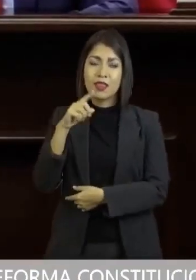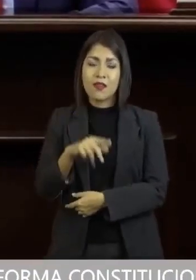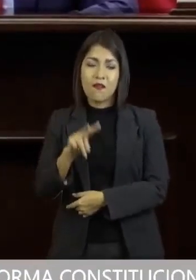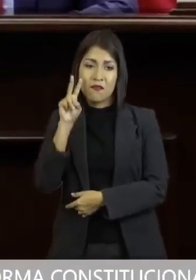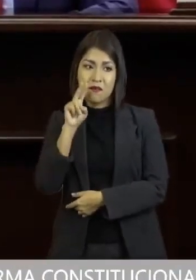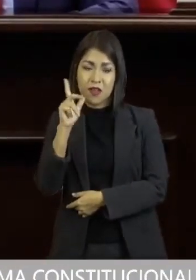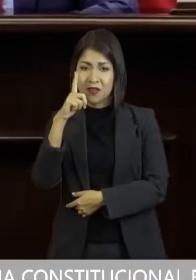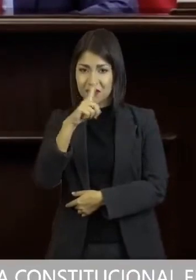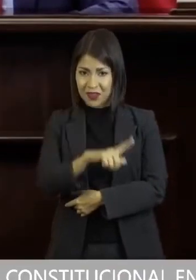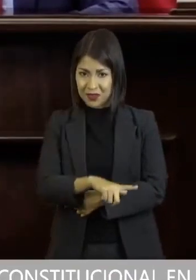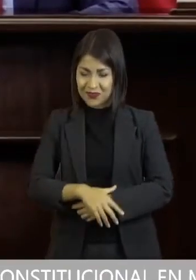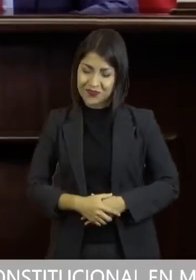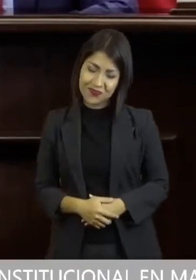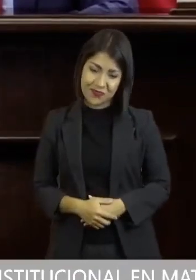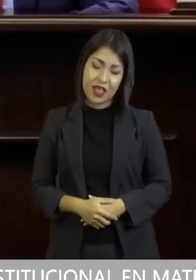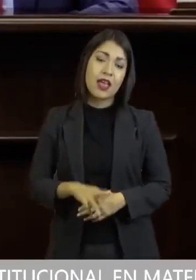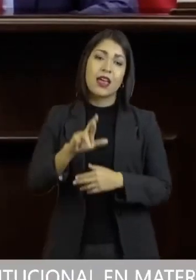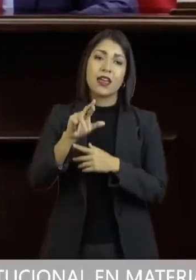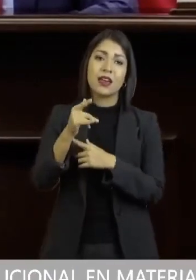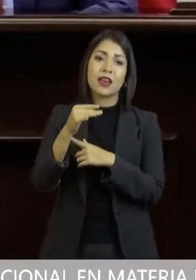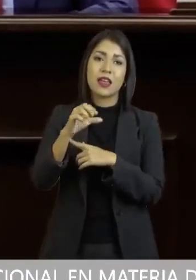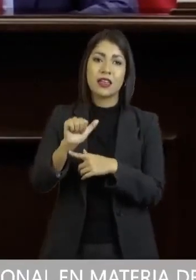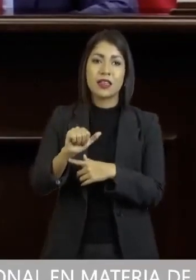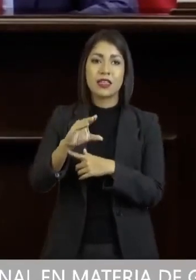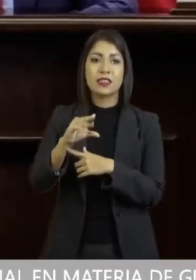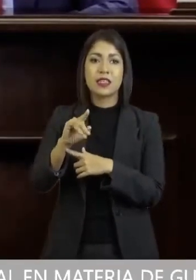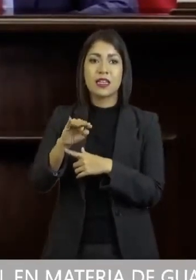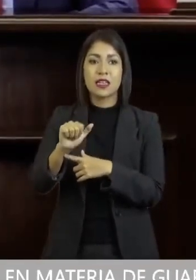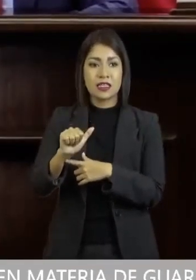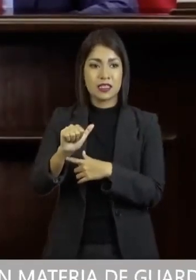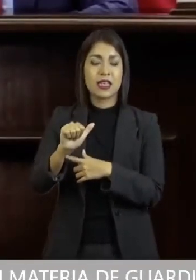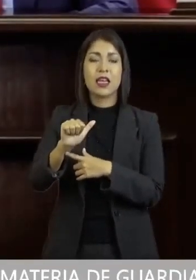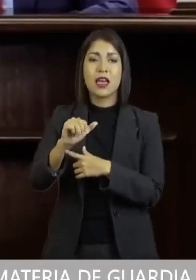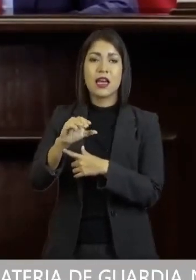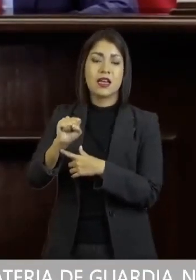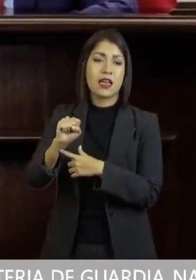La diputada Reina Celeste Asensio Ortega,